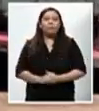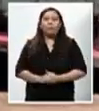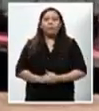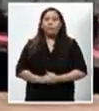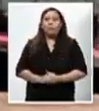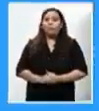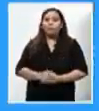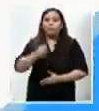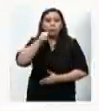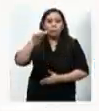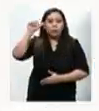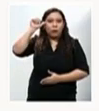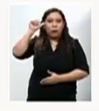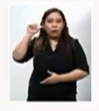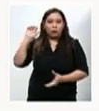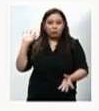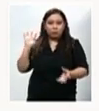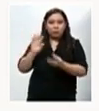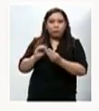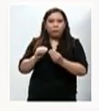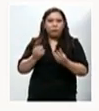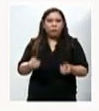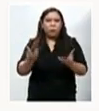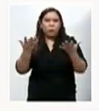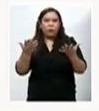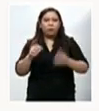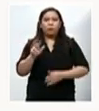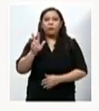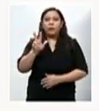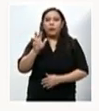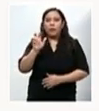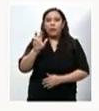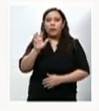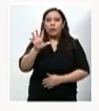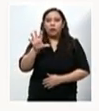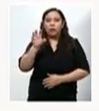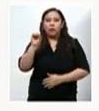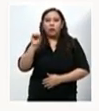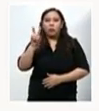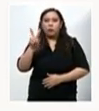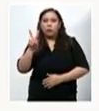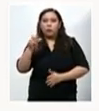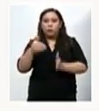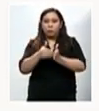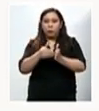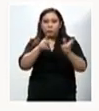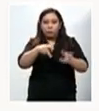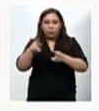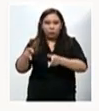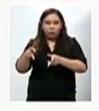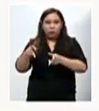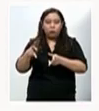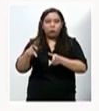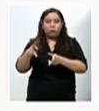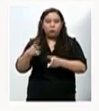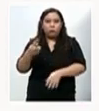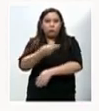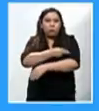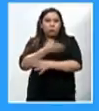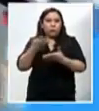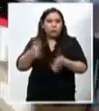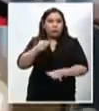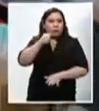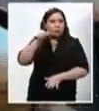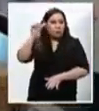récord, hasta la noche de ayer, ya más de 352 mil hondureños habían sido